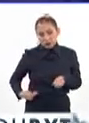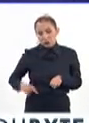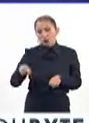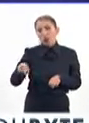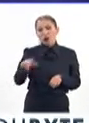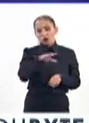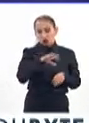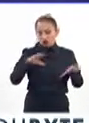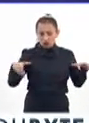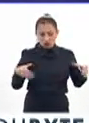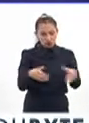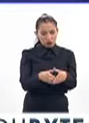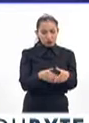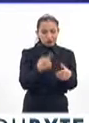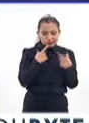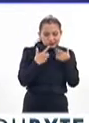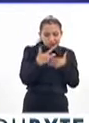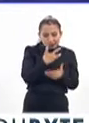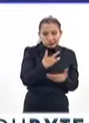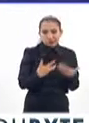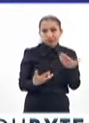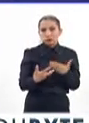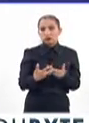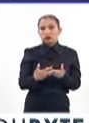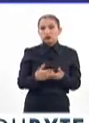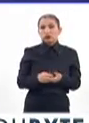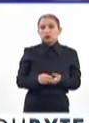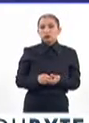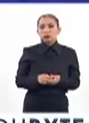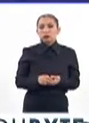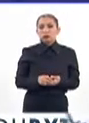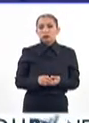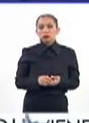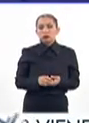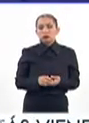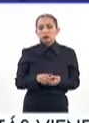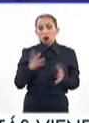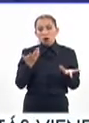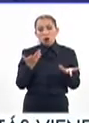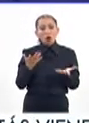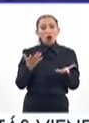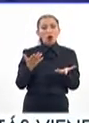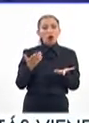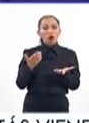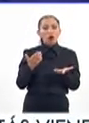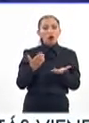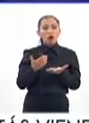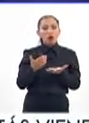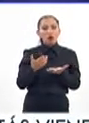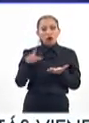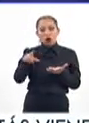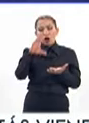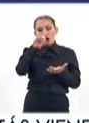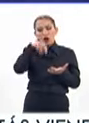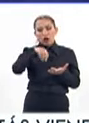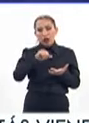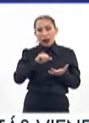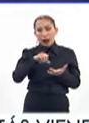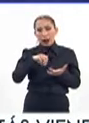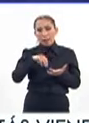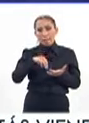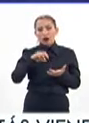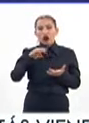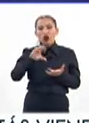y estatales y como, sombrilla, la CONAMP,